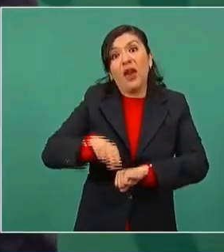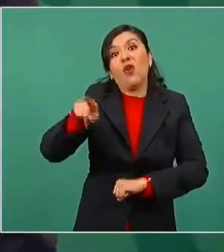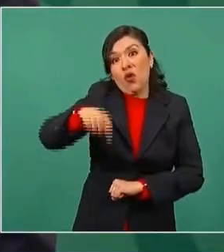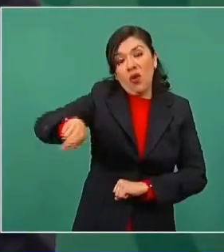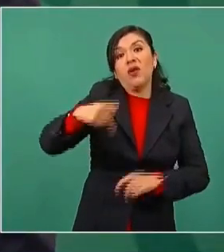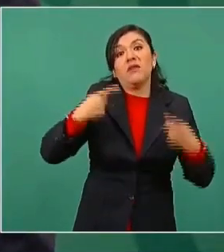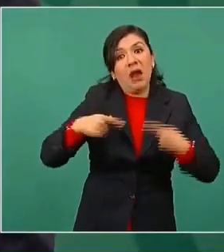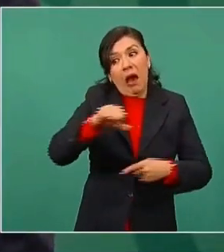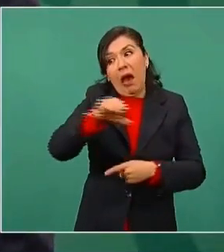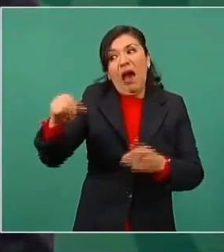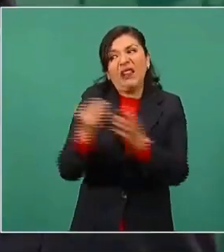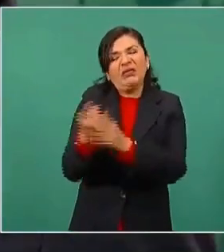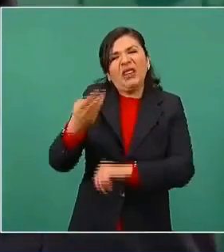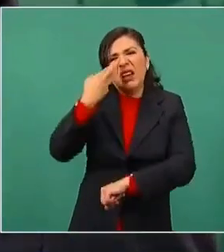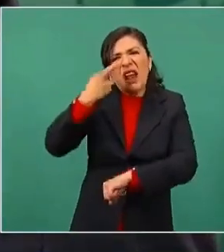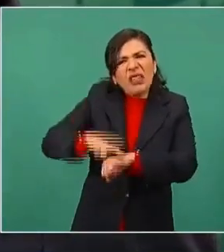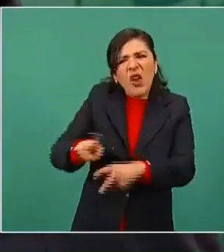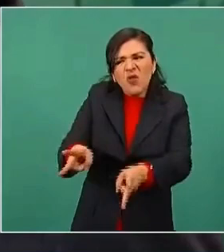los